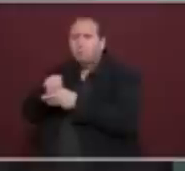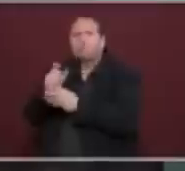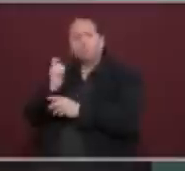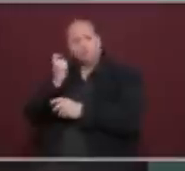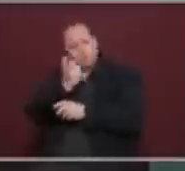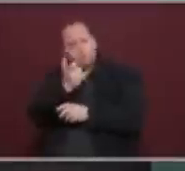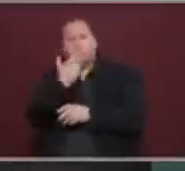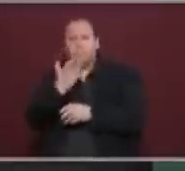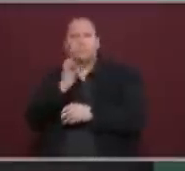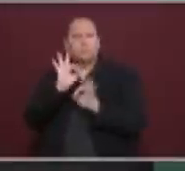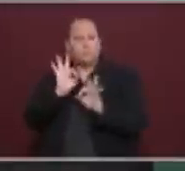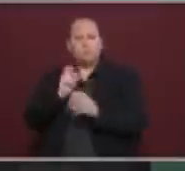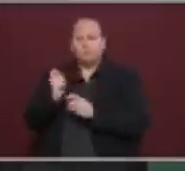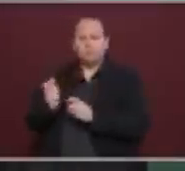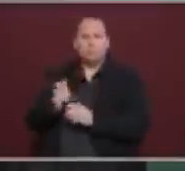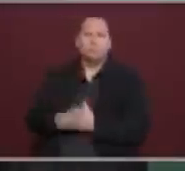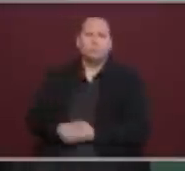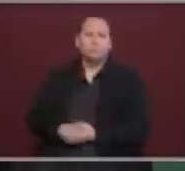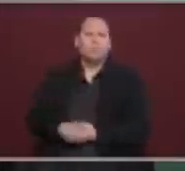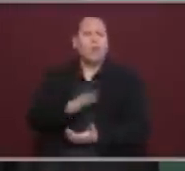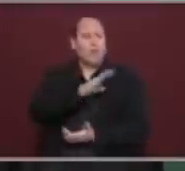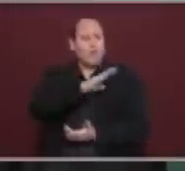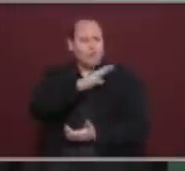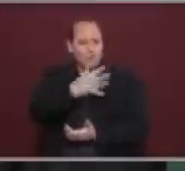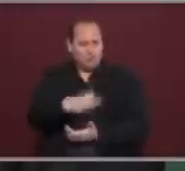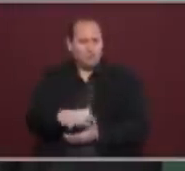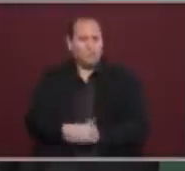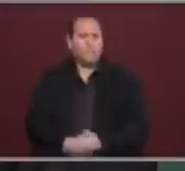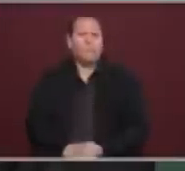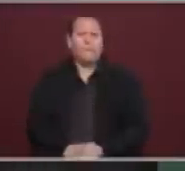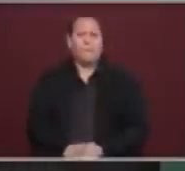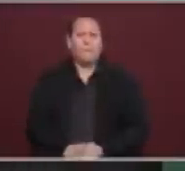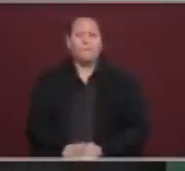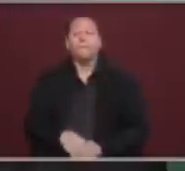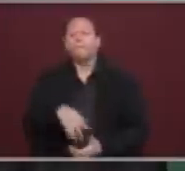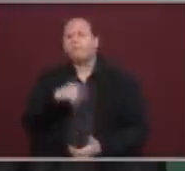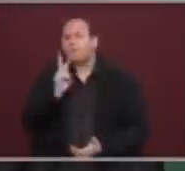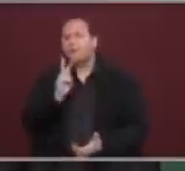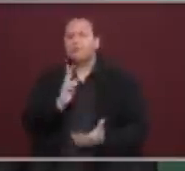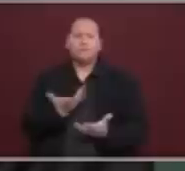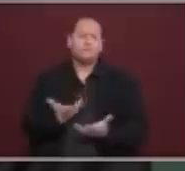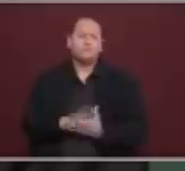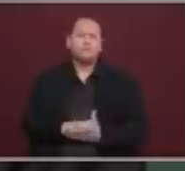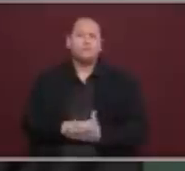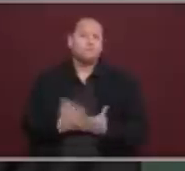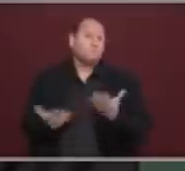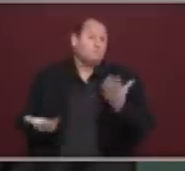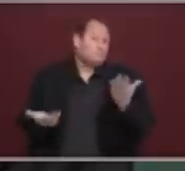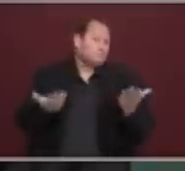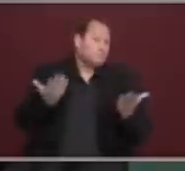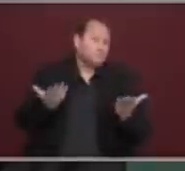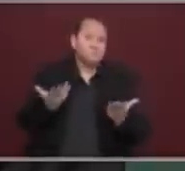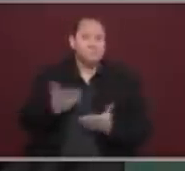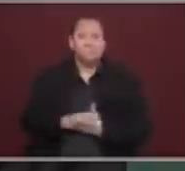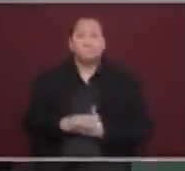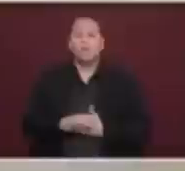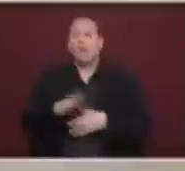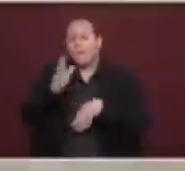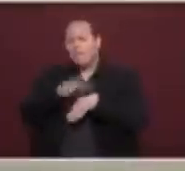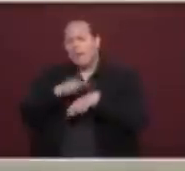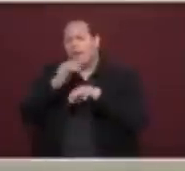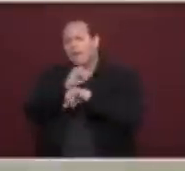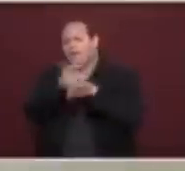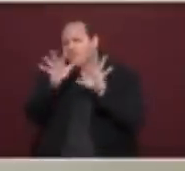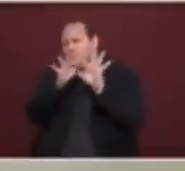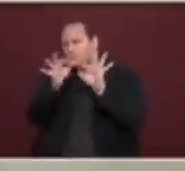en lo en general pero puede ser que falta información